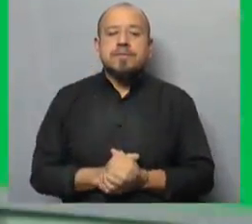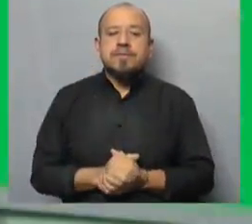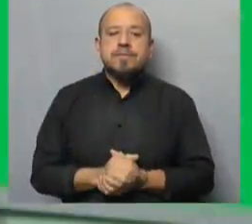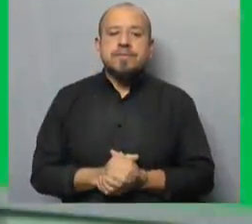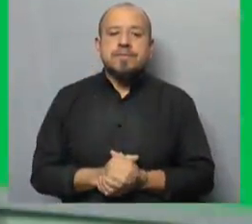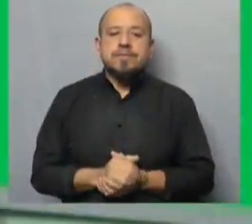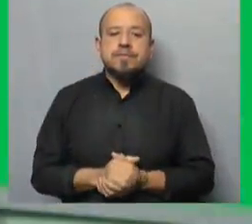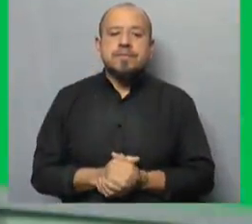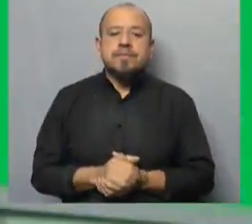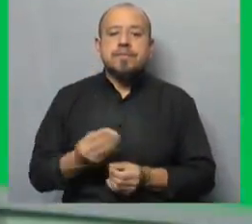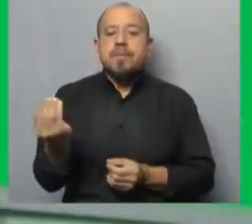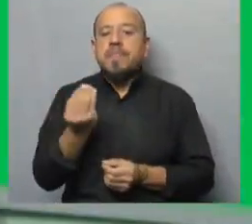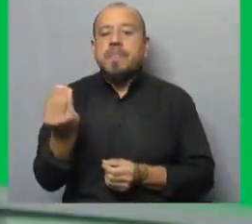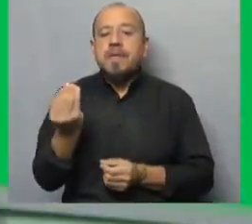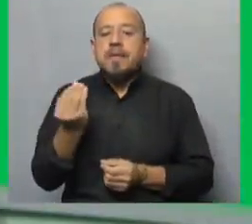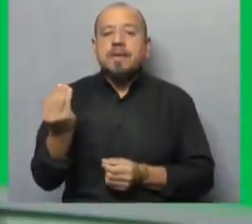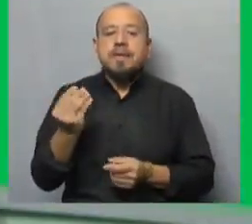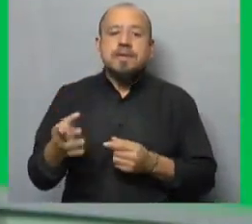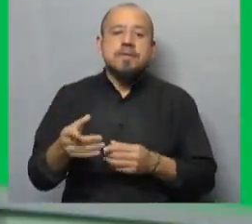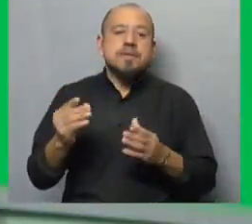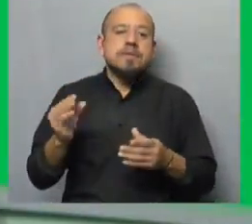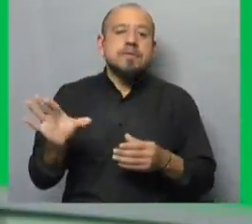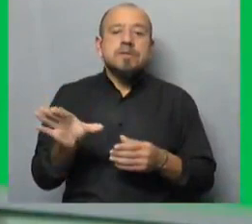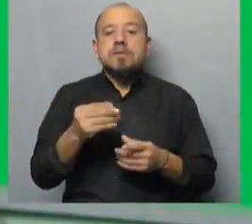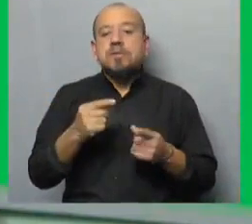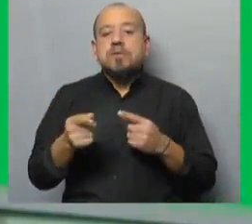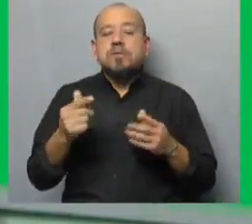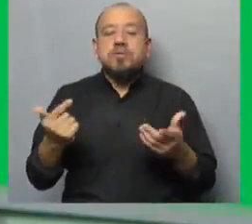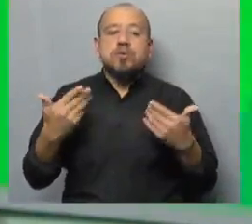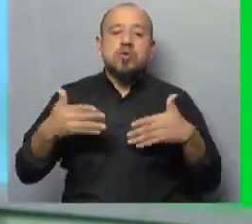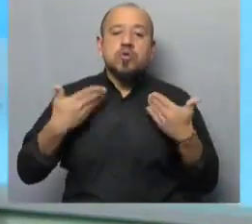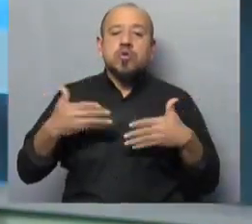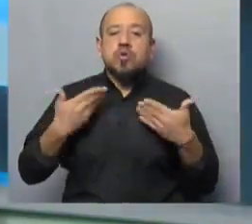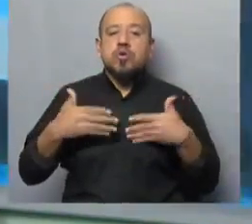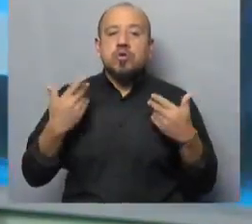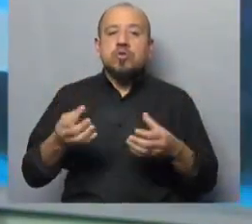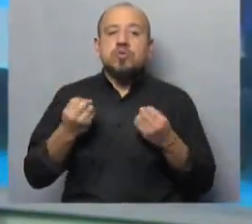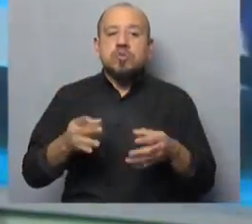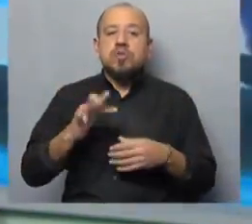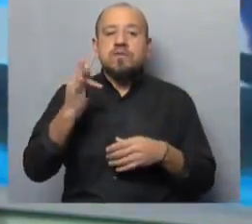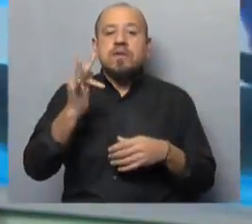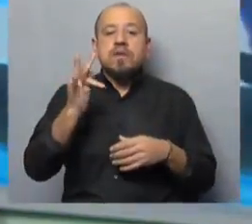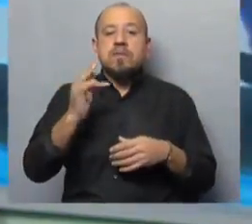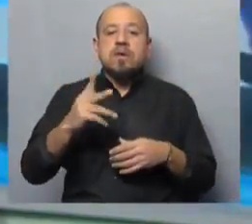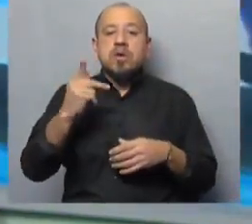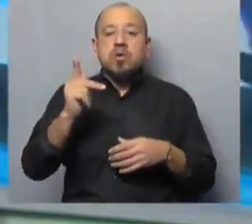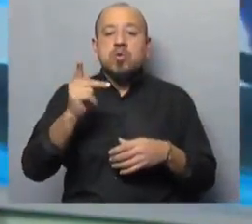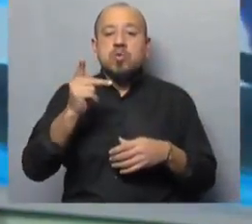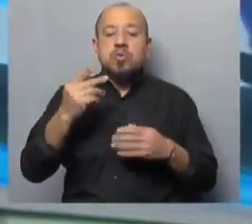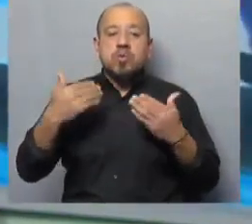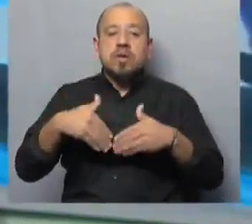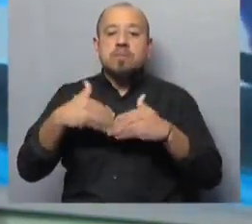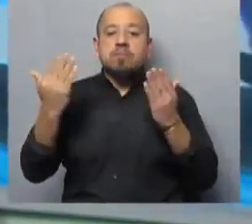el sábado todos los uruguayos de las uruguayas tuvimos una gran alegría porque felipe el club ver que fue campeón mundial